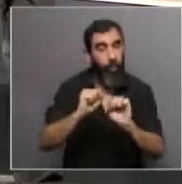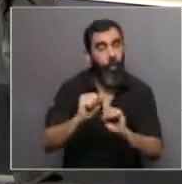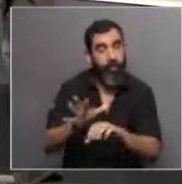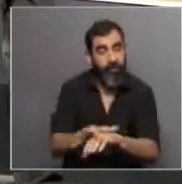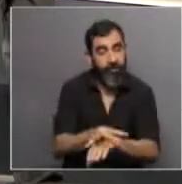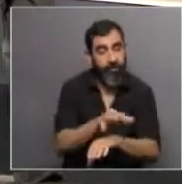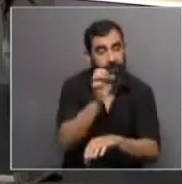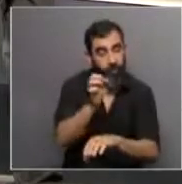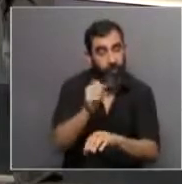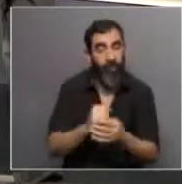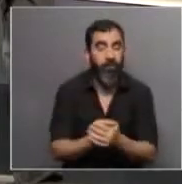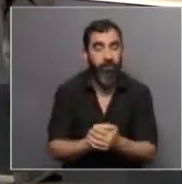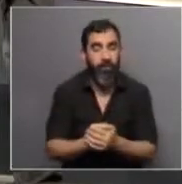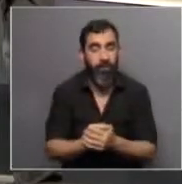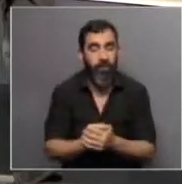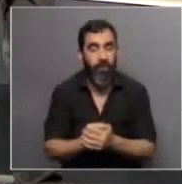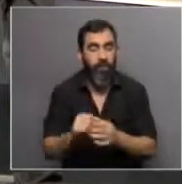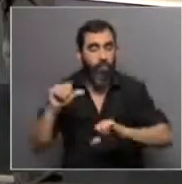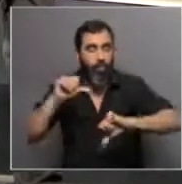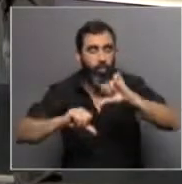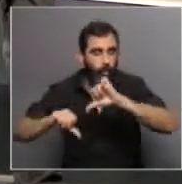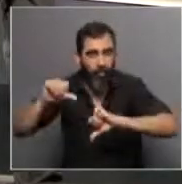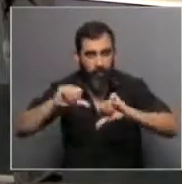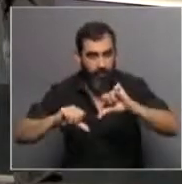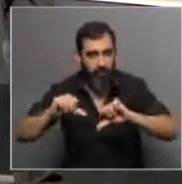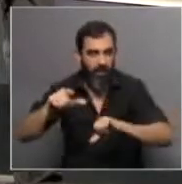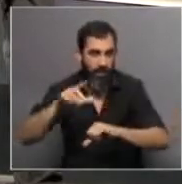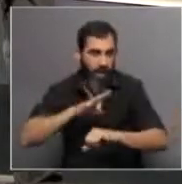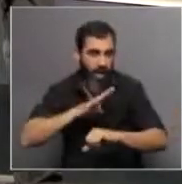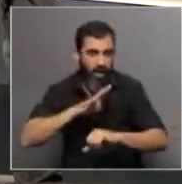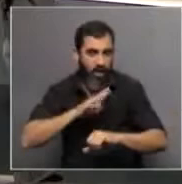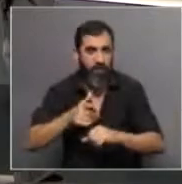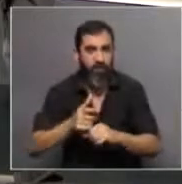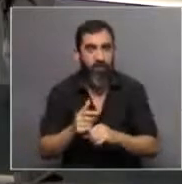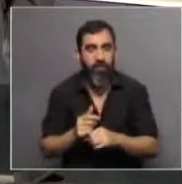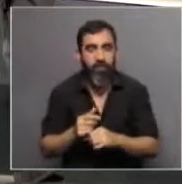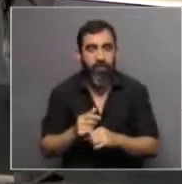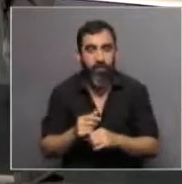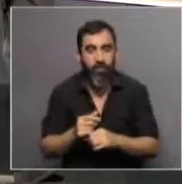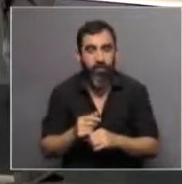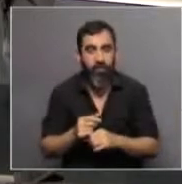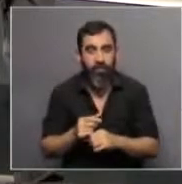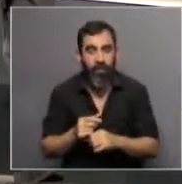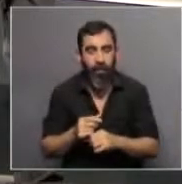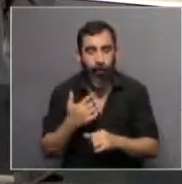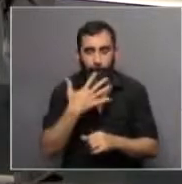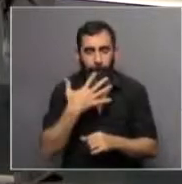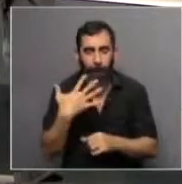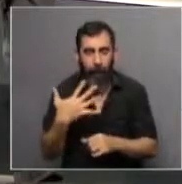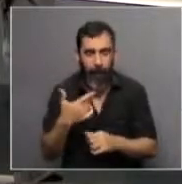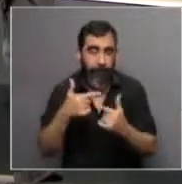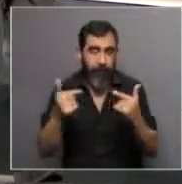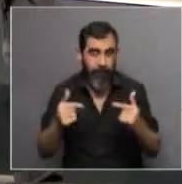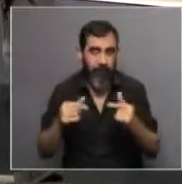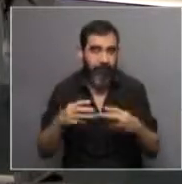la capsaicina, que es una sustancia que se encuentra en los pimientos picantes y que genera